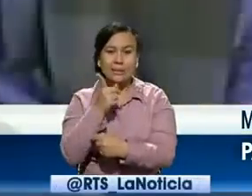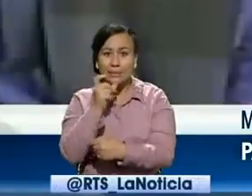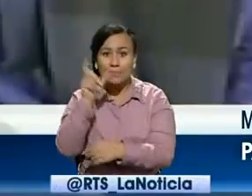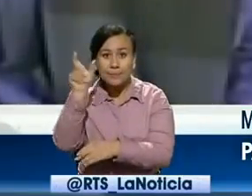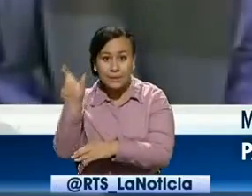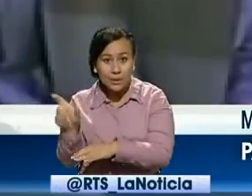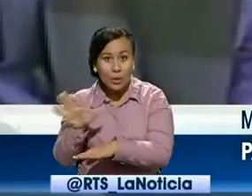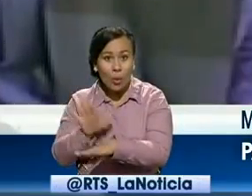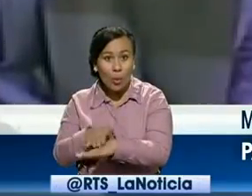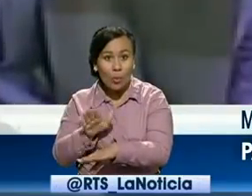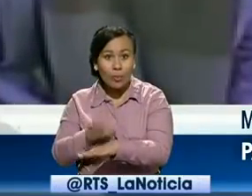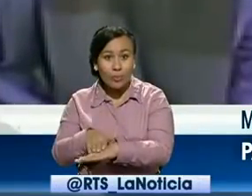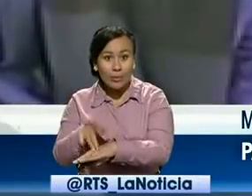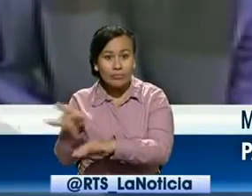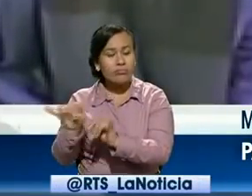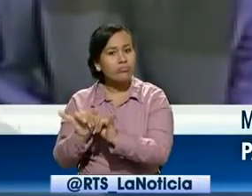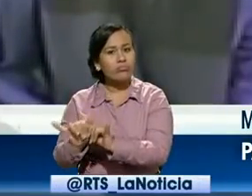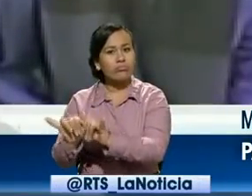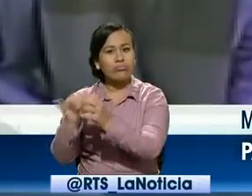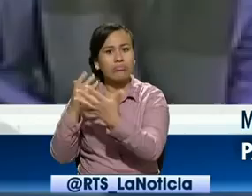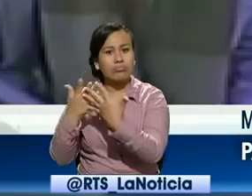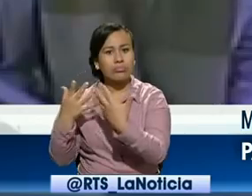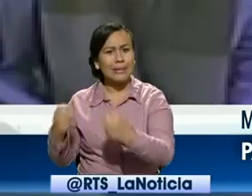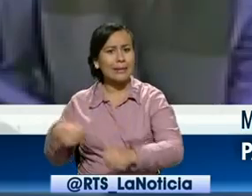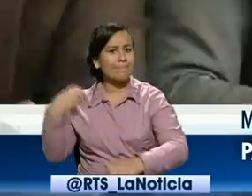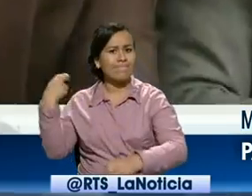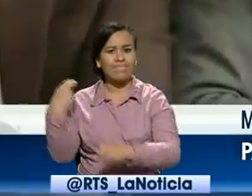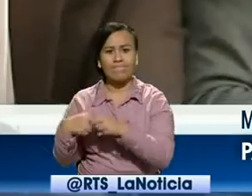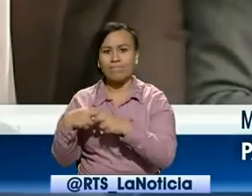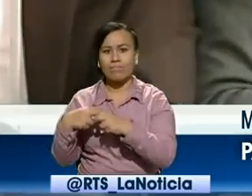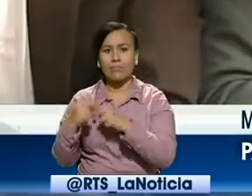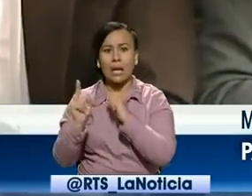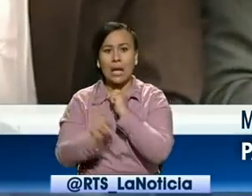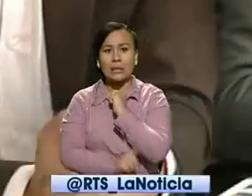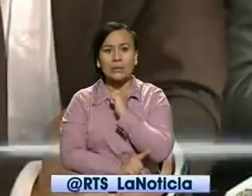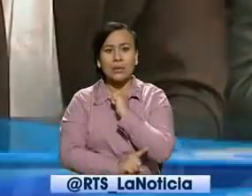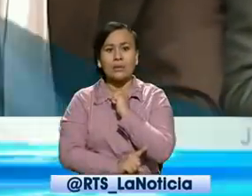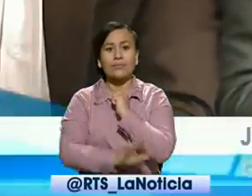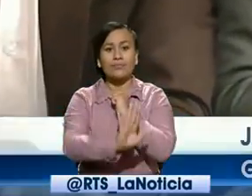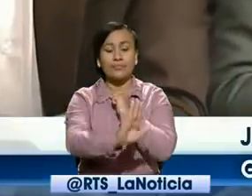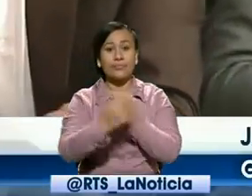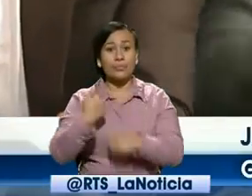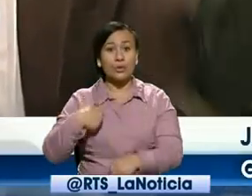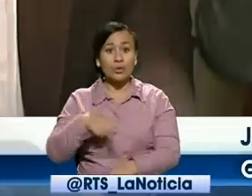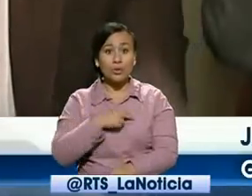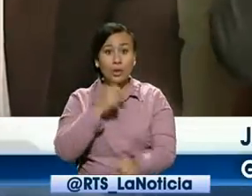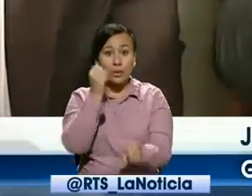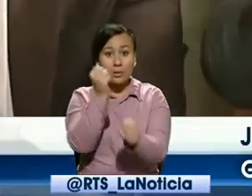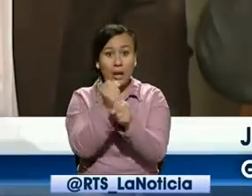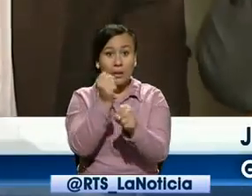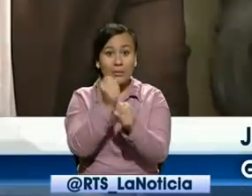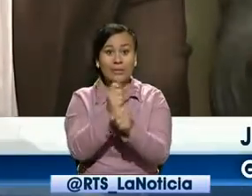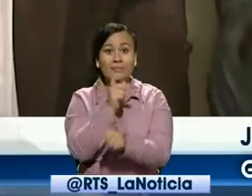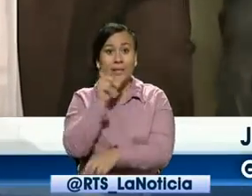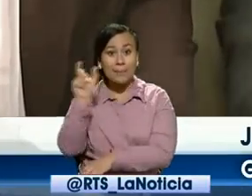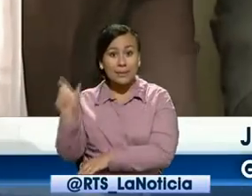del acto criminal sea sancionado con la pena máxima. Vamos a trabajar para que el asesino pague su culpa.